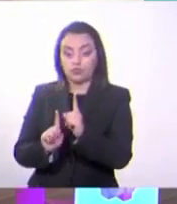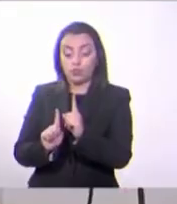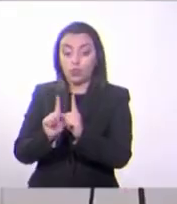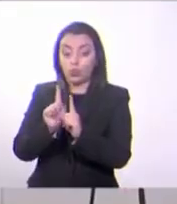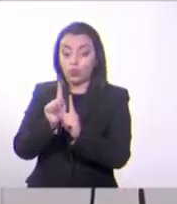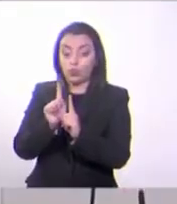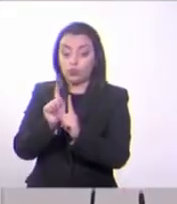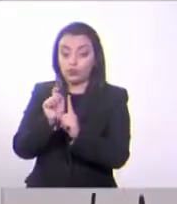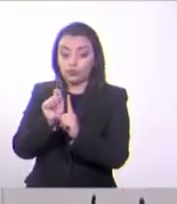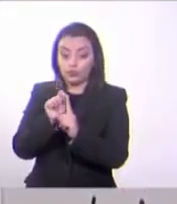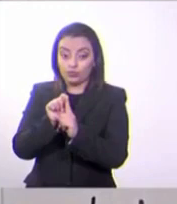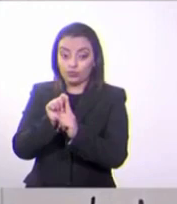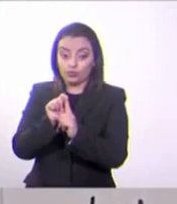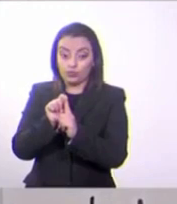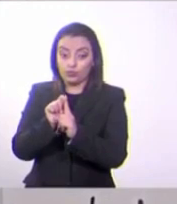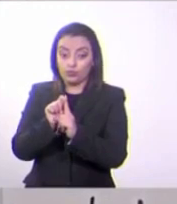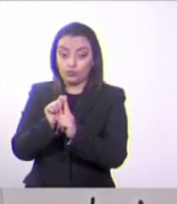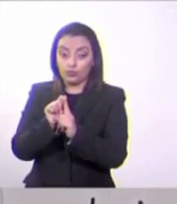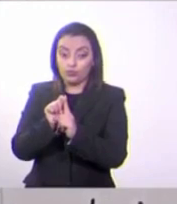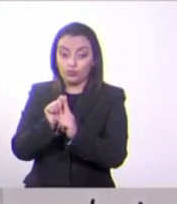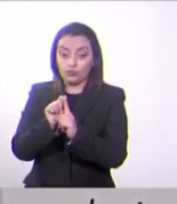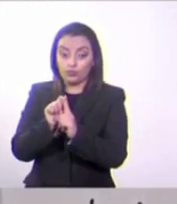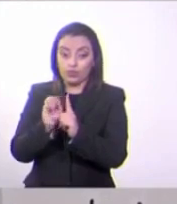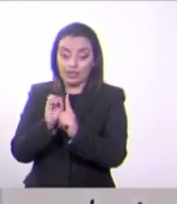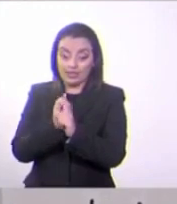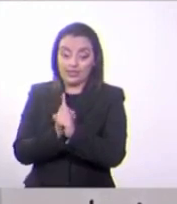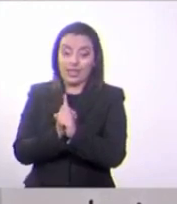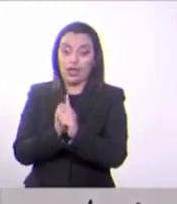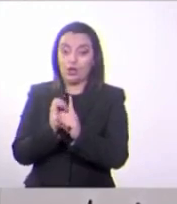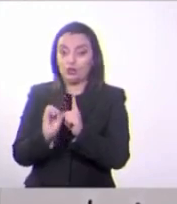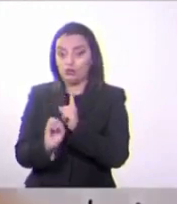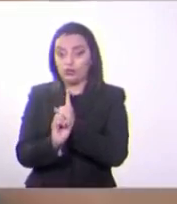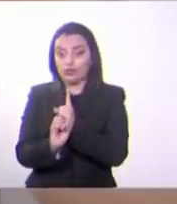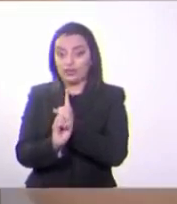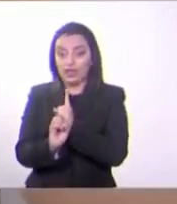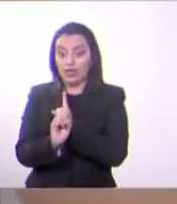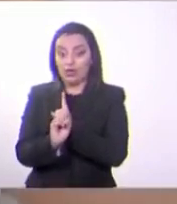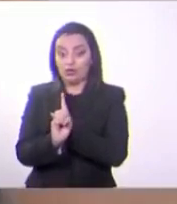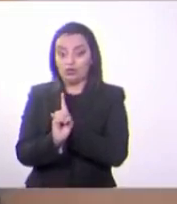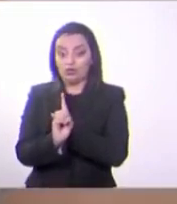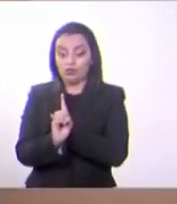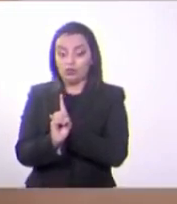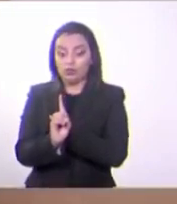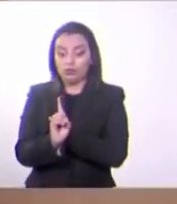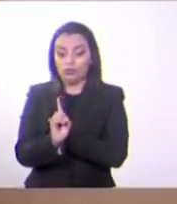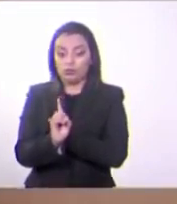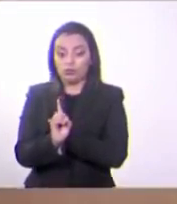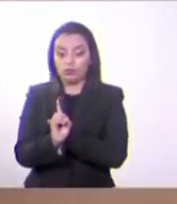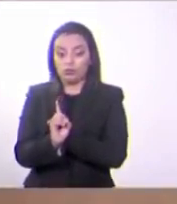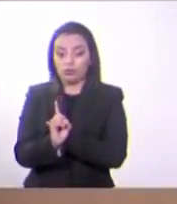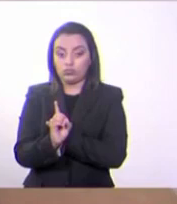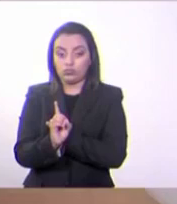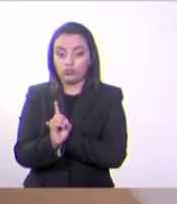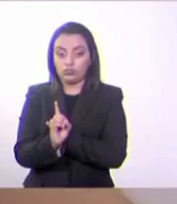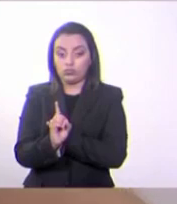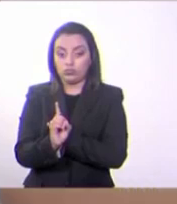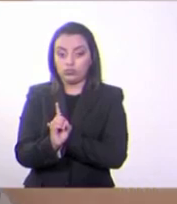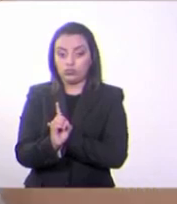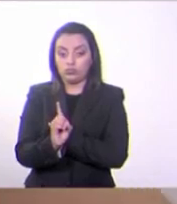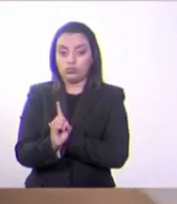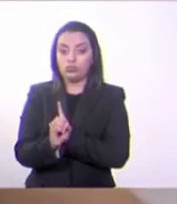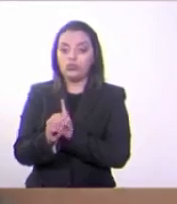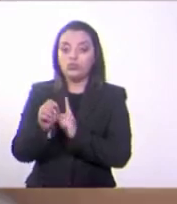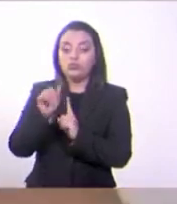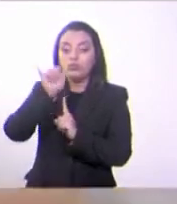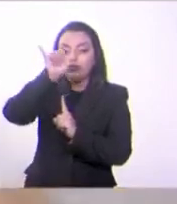1. 0 al cuadrado Es 0. cero. Ana, tampoco aquí porque veo que los números, las imágenes en Y